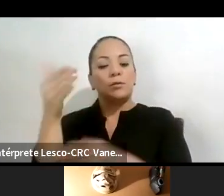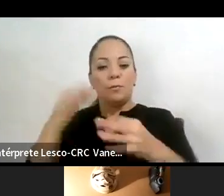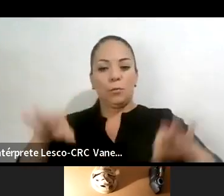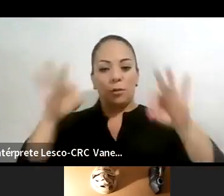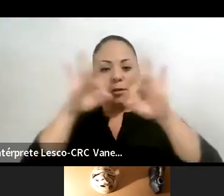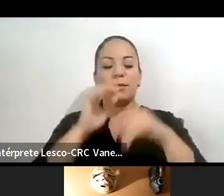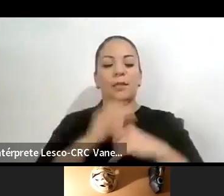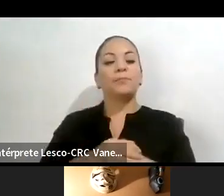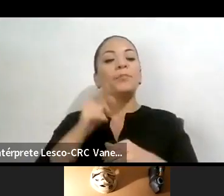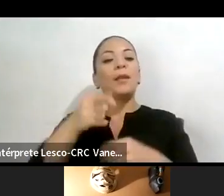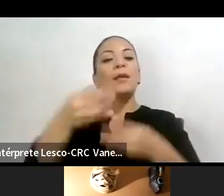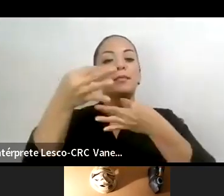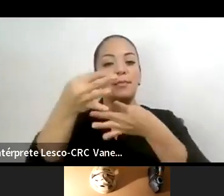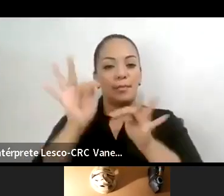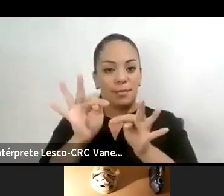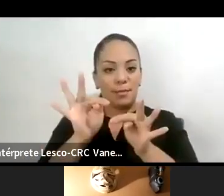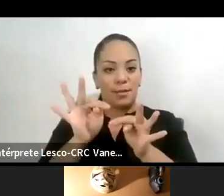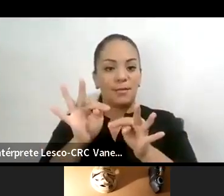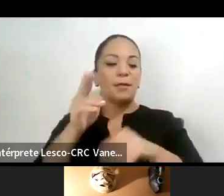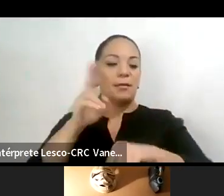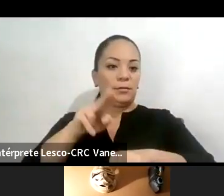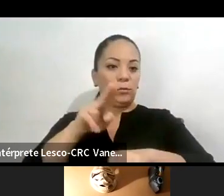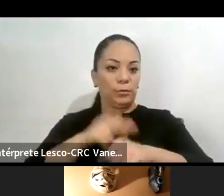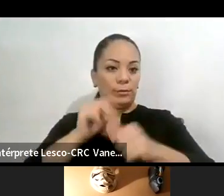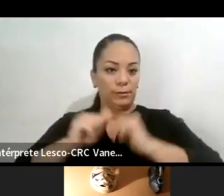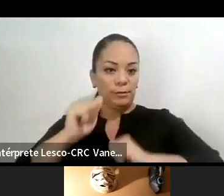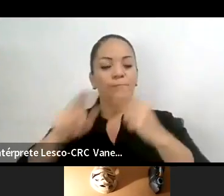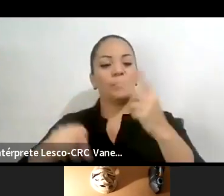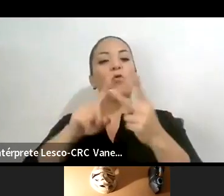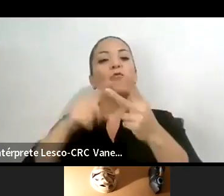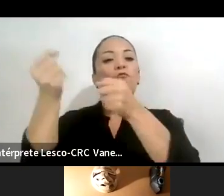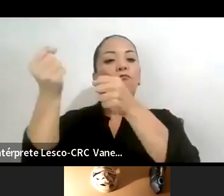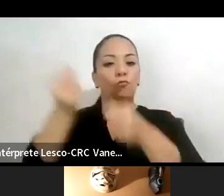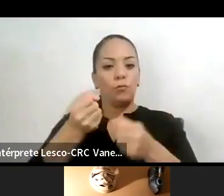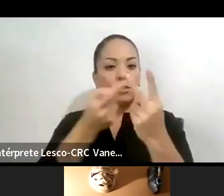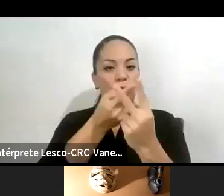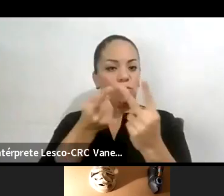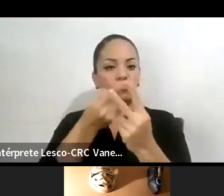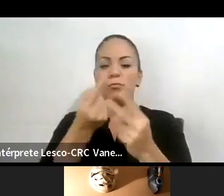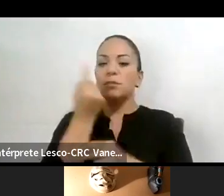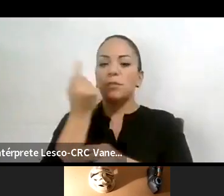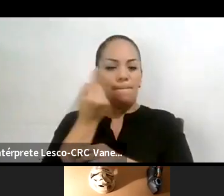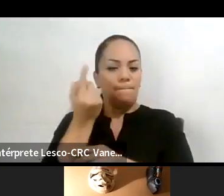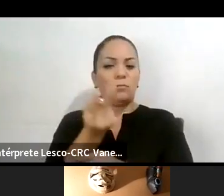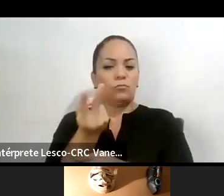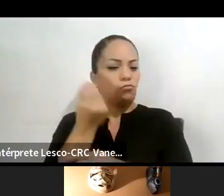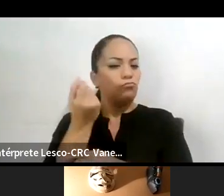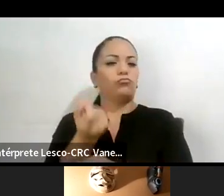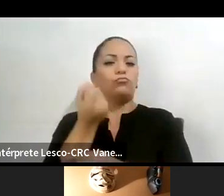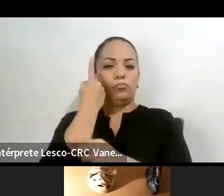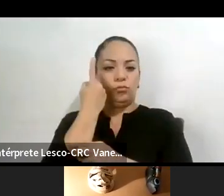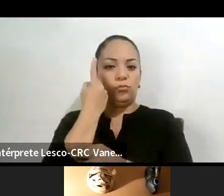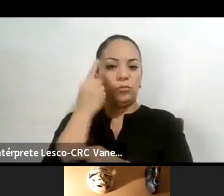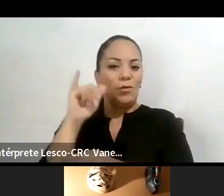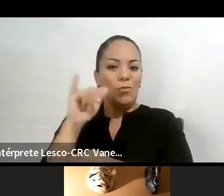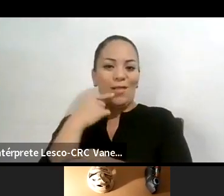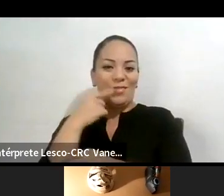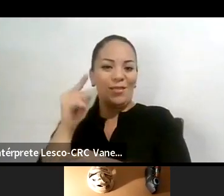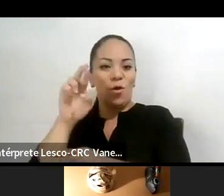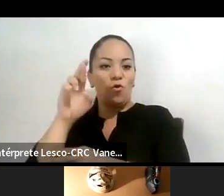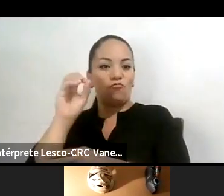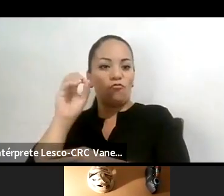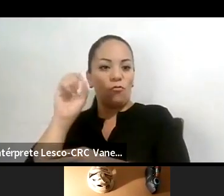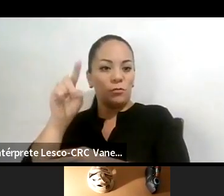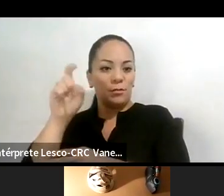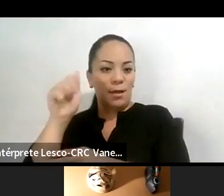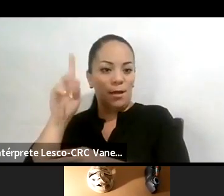tanto el taller como la fundación siempre han tenido muy claro lo que decía Roxana, que la educación a